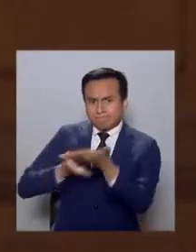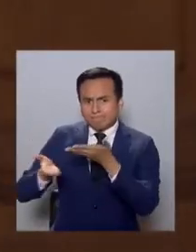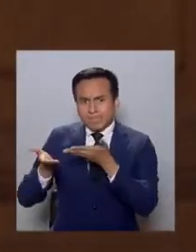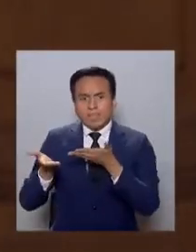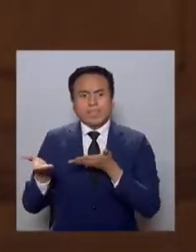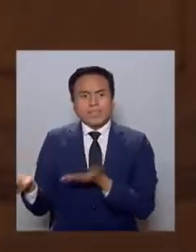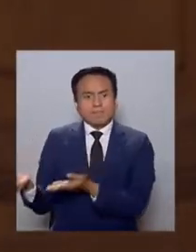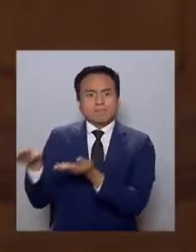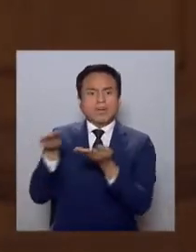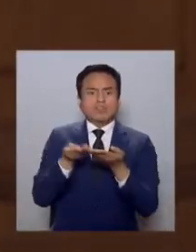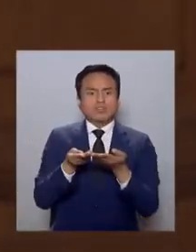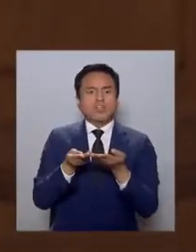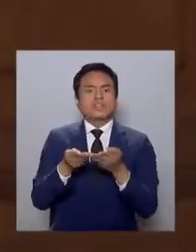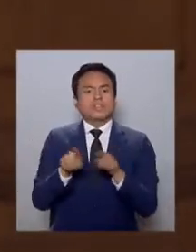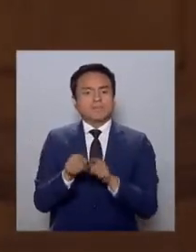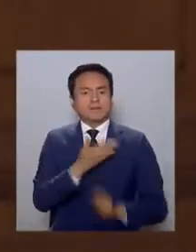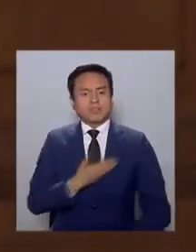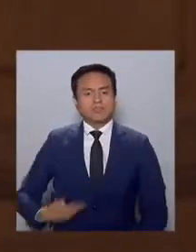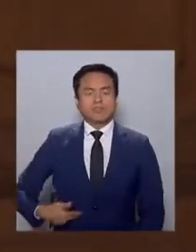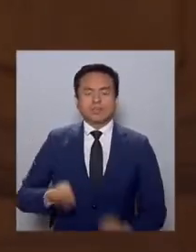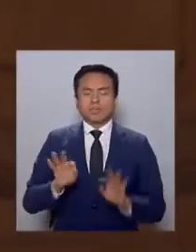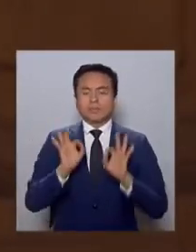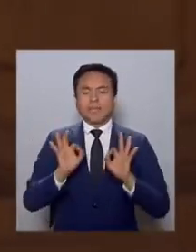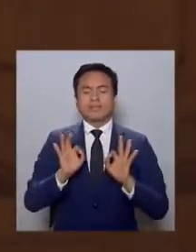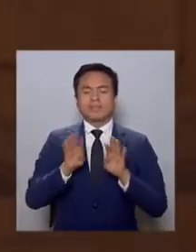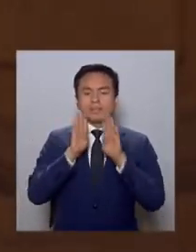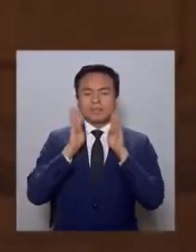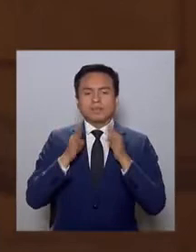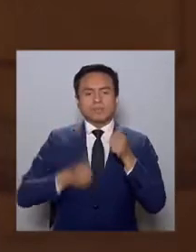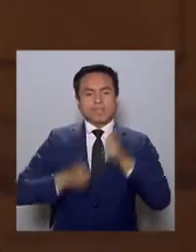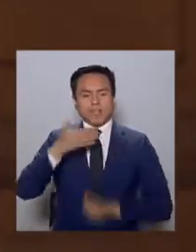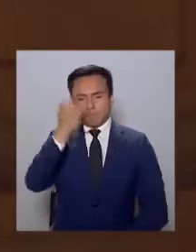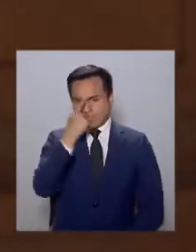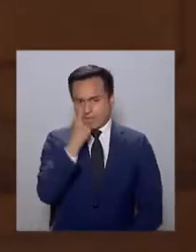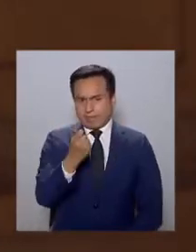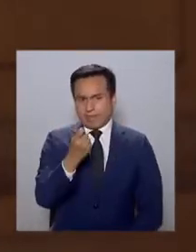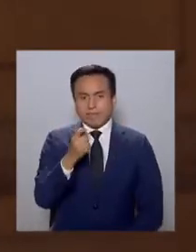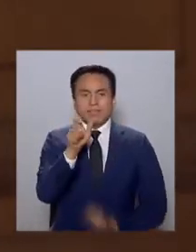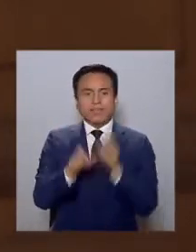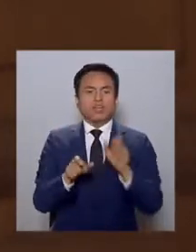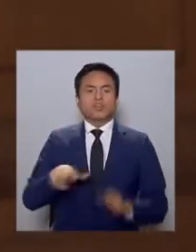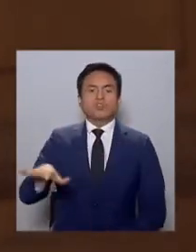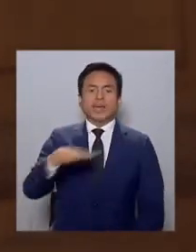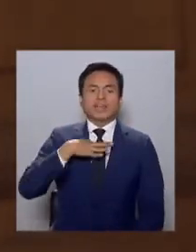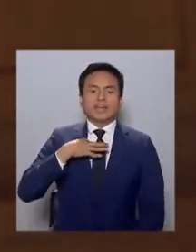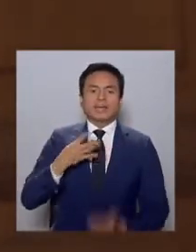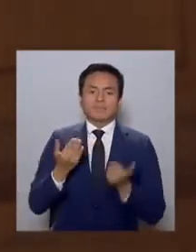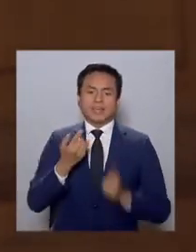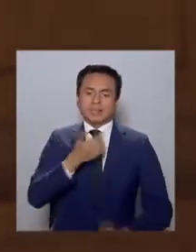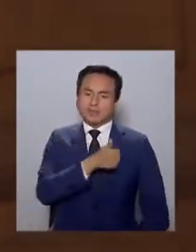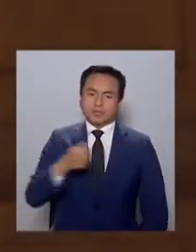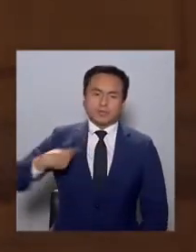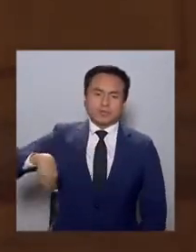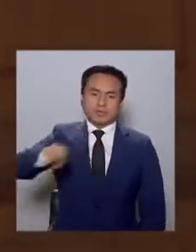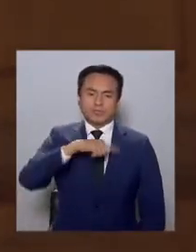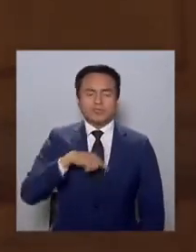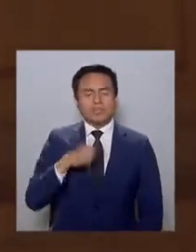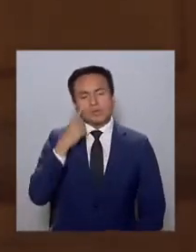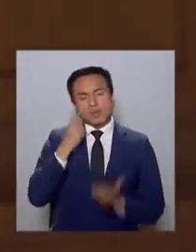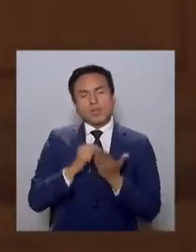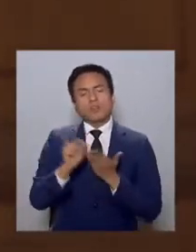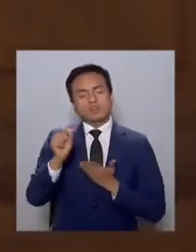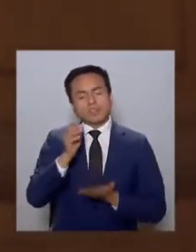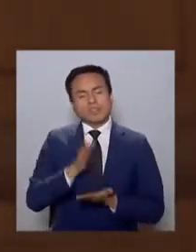hagamos un traspaso de mando impecable y transparente con el profesionalismo y seriedad que la ciudadanía espera de todos nosotros, y en donde debo